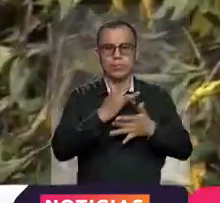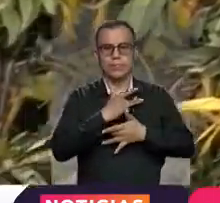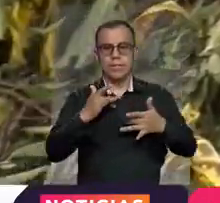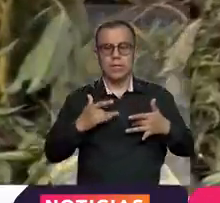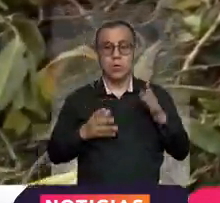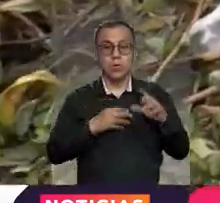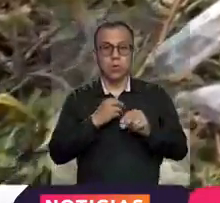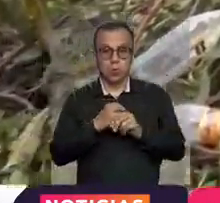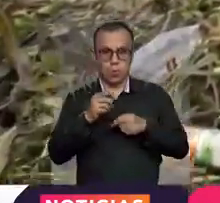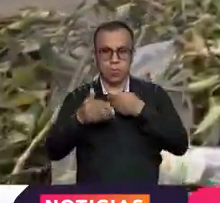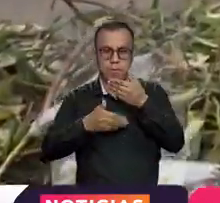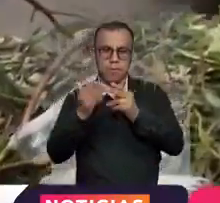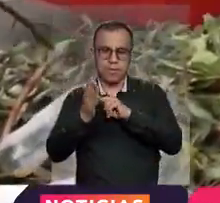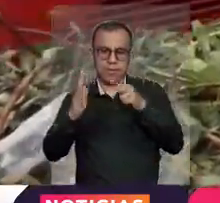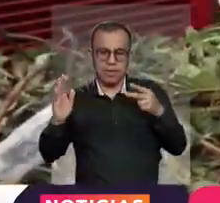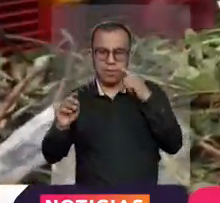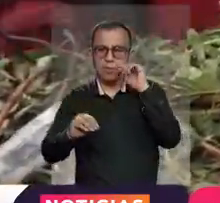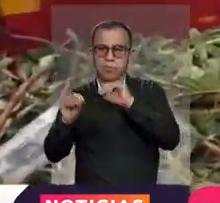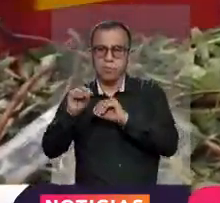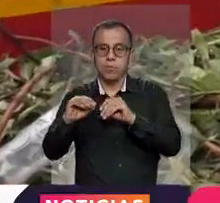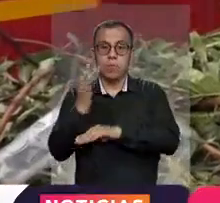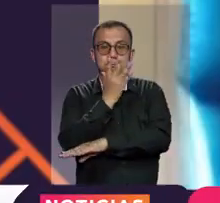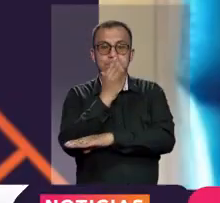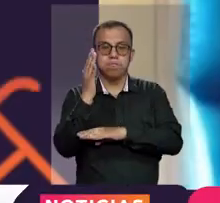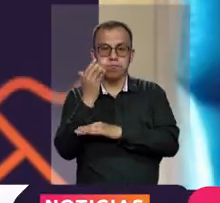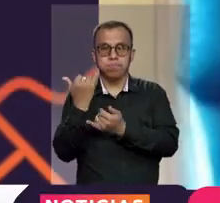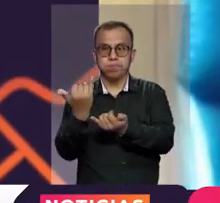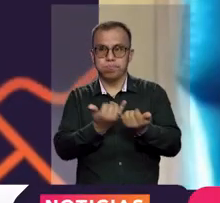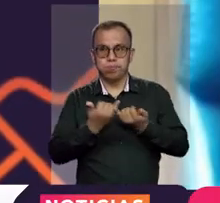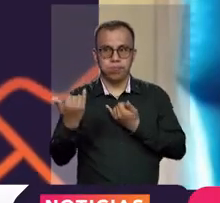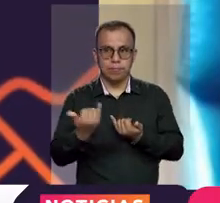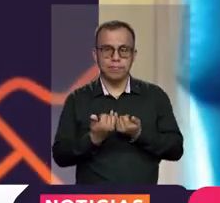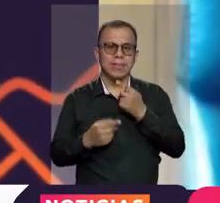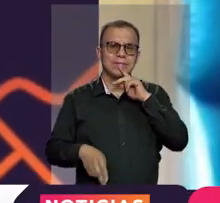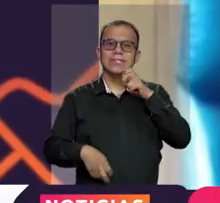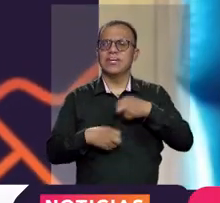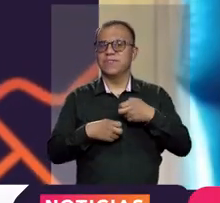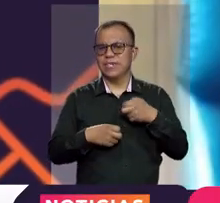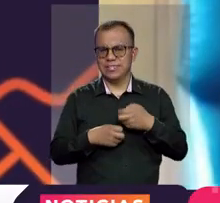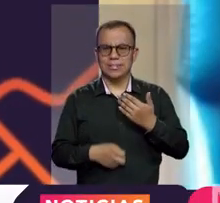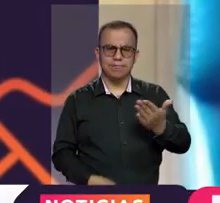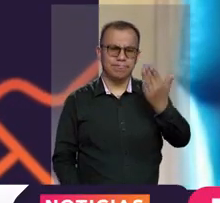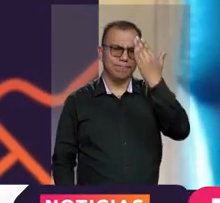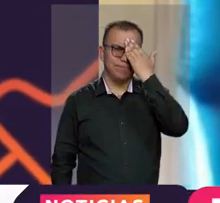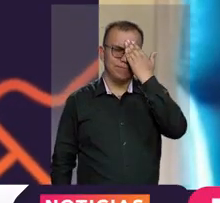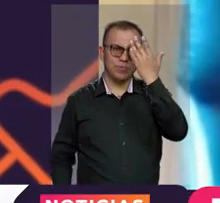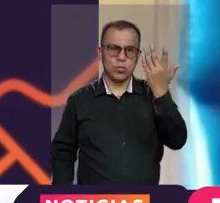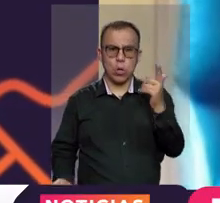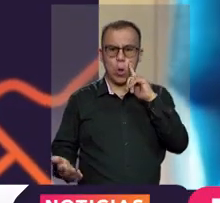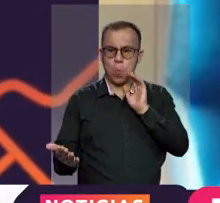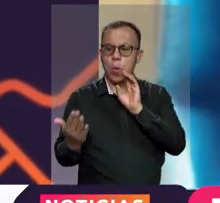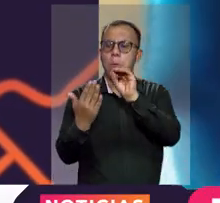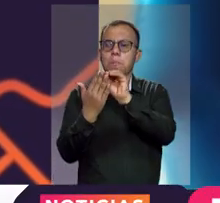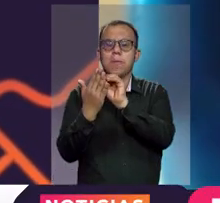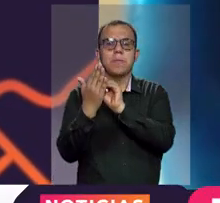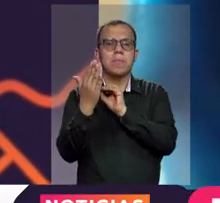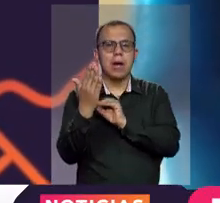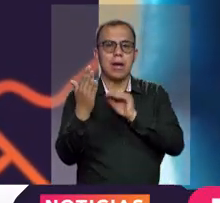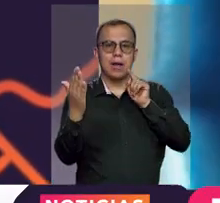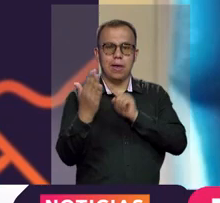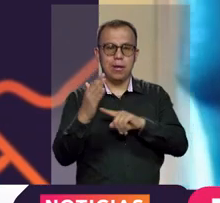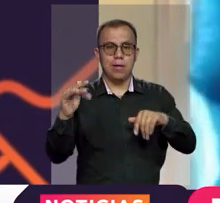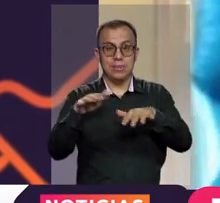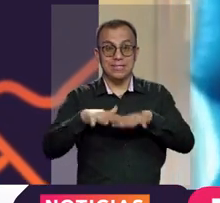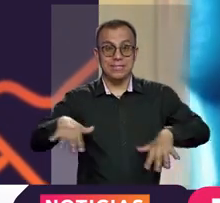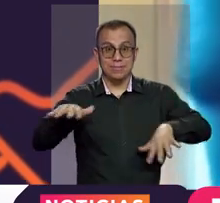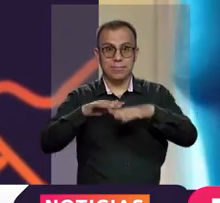concepto técnico final sobre varios individuos arbóreos. Sé lo difícil que es implantar allí una visión